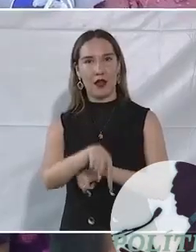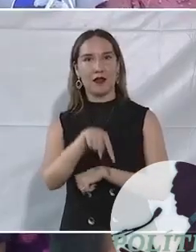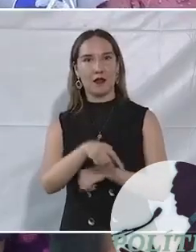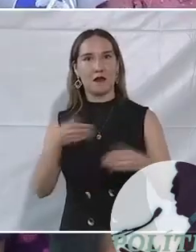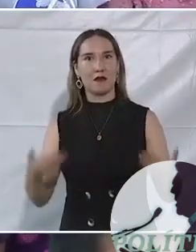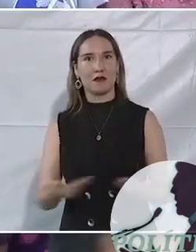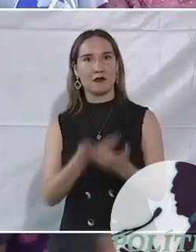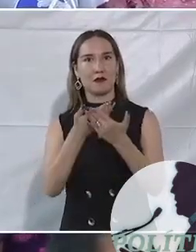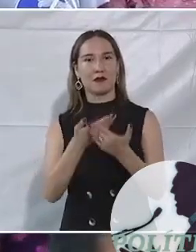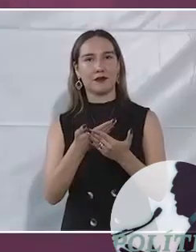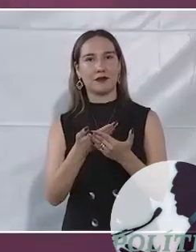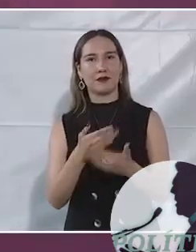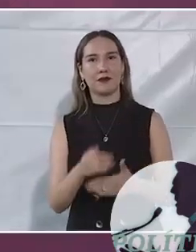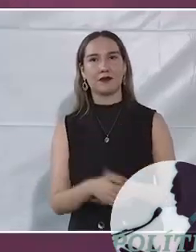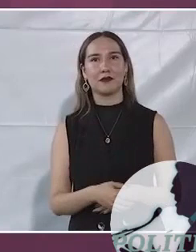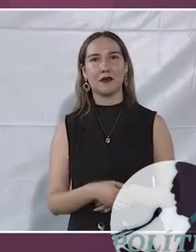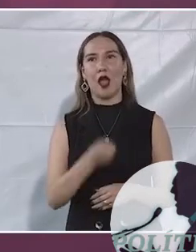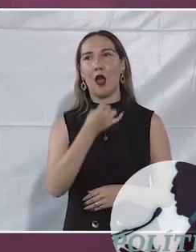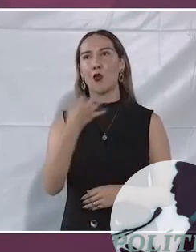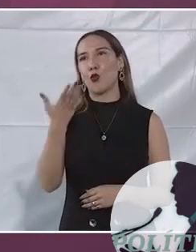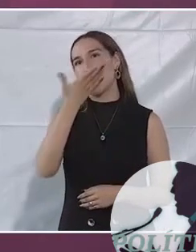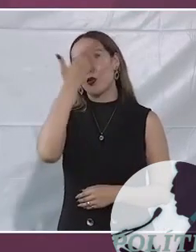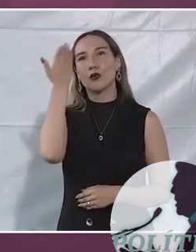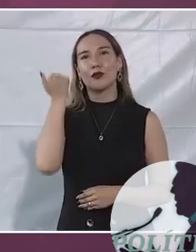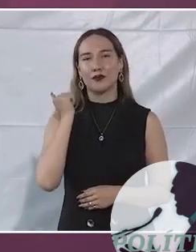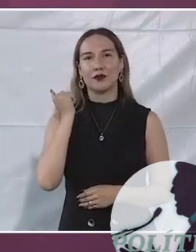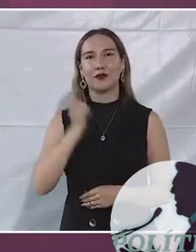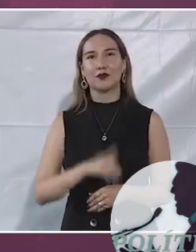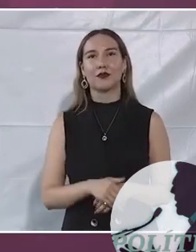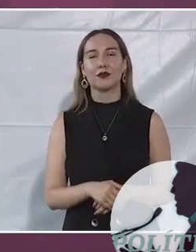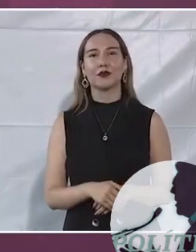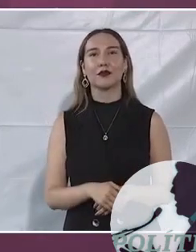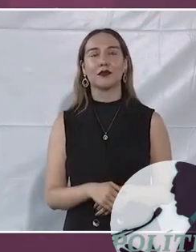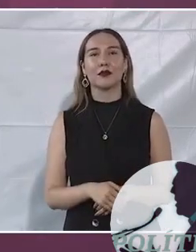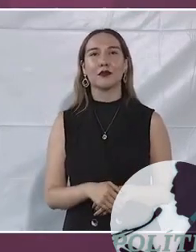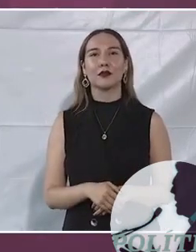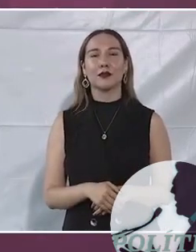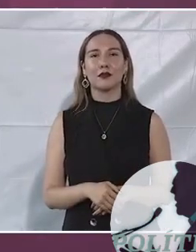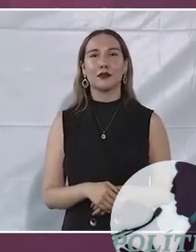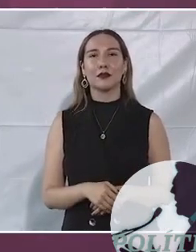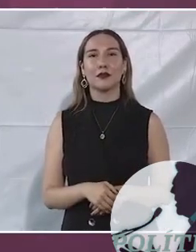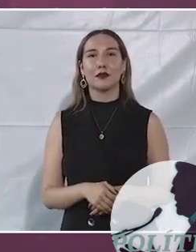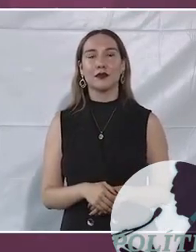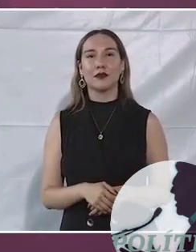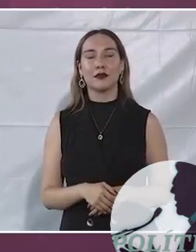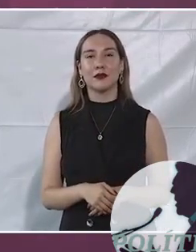Eso no lo sabían mucho, pero la maestra, mamá de Rosa